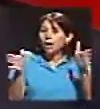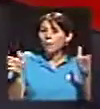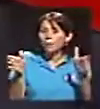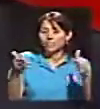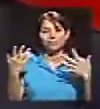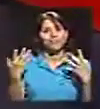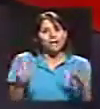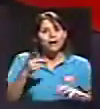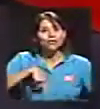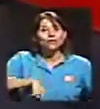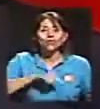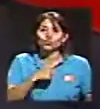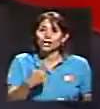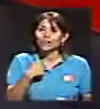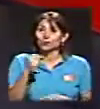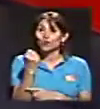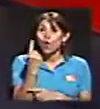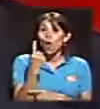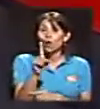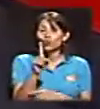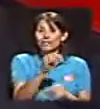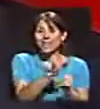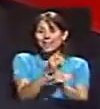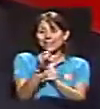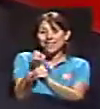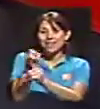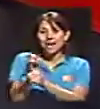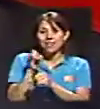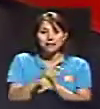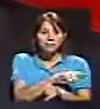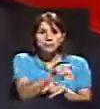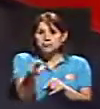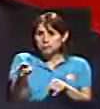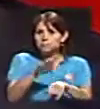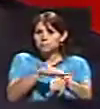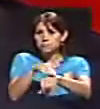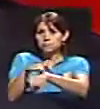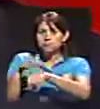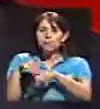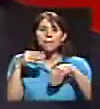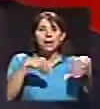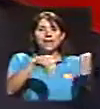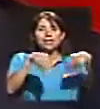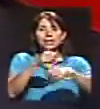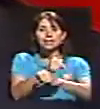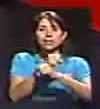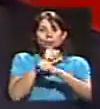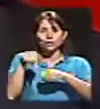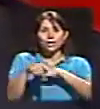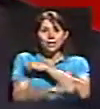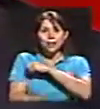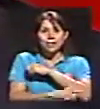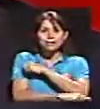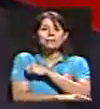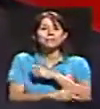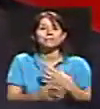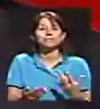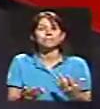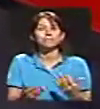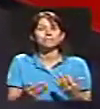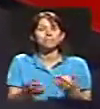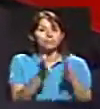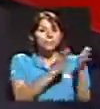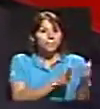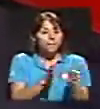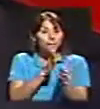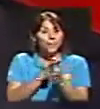tenemos ya 11 entidades que están autorizadas para vender seguros en el país. se ordenó el